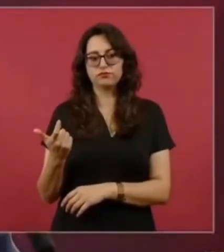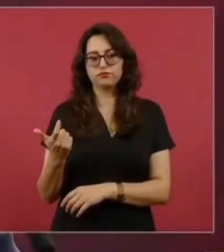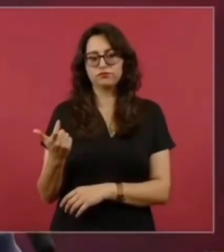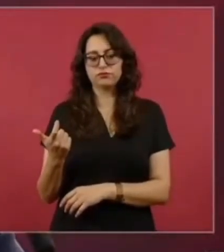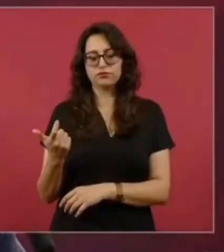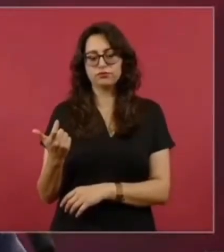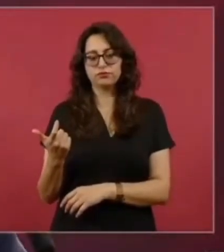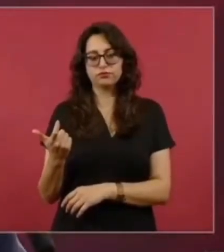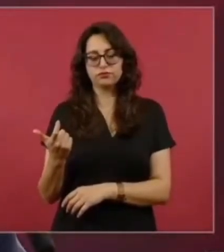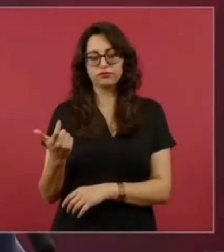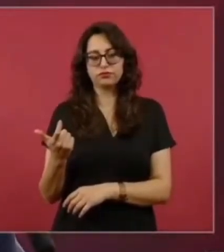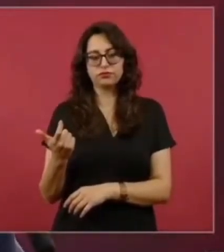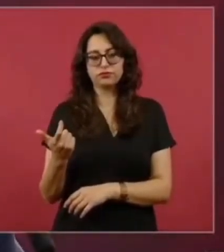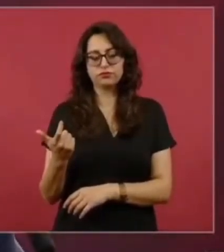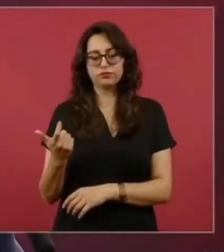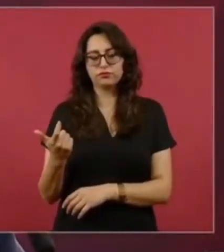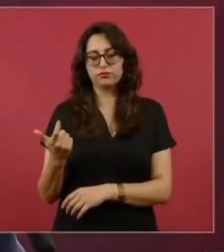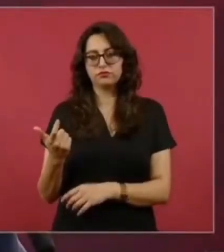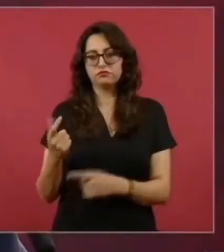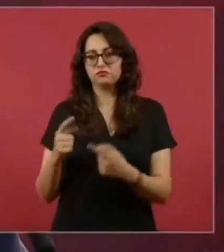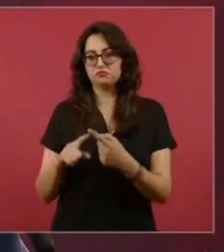no es